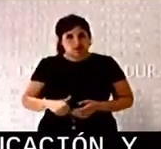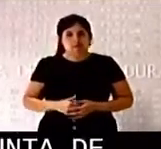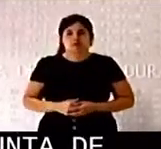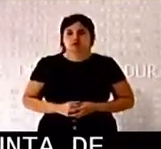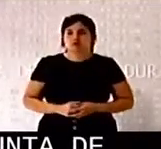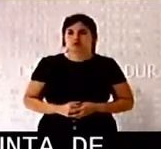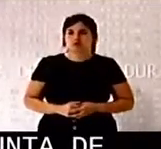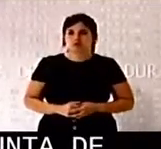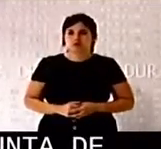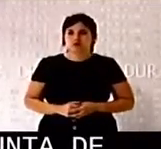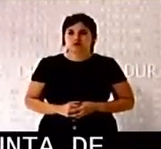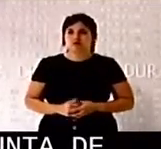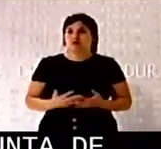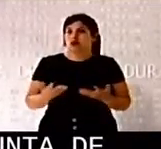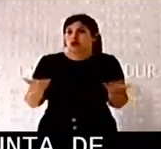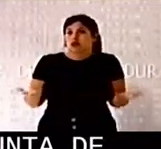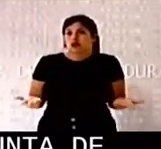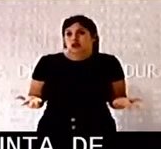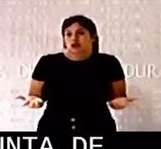Y